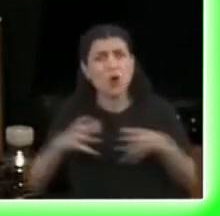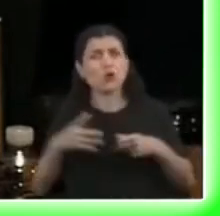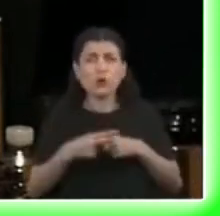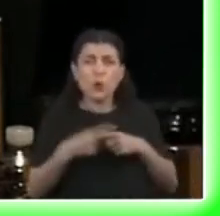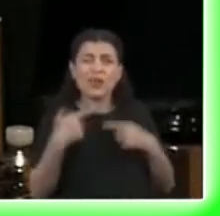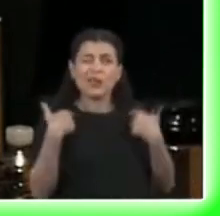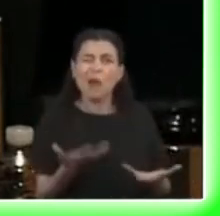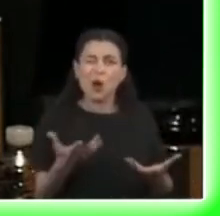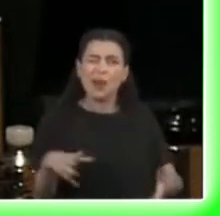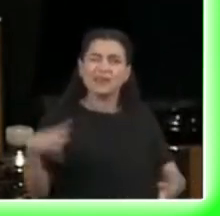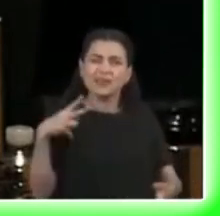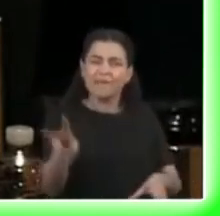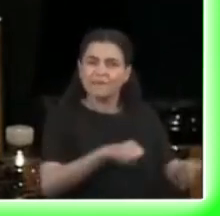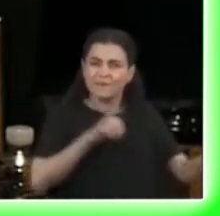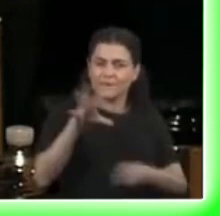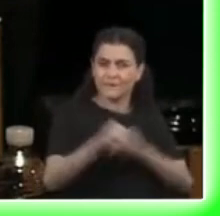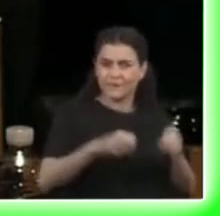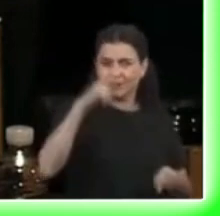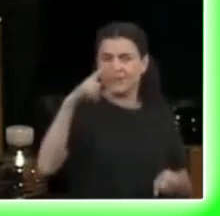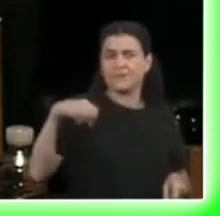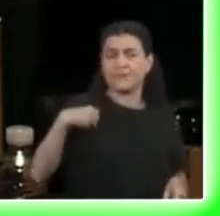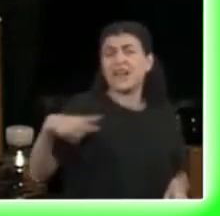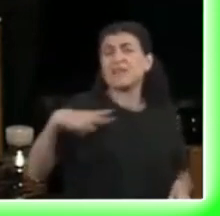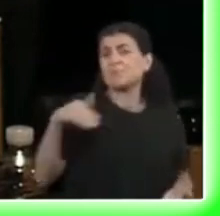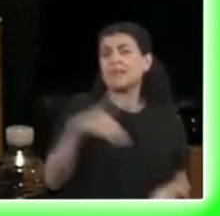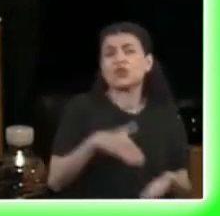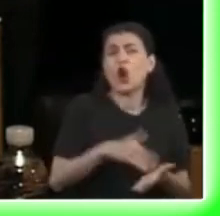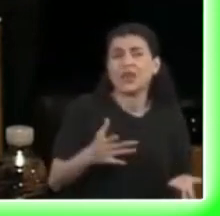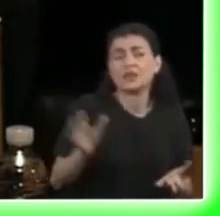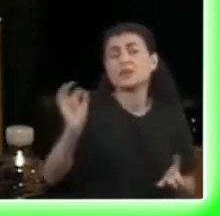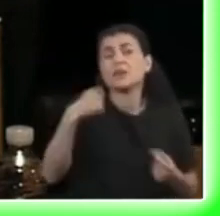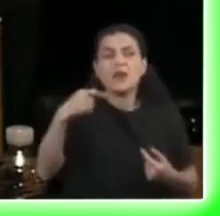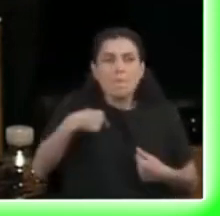ricos. O los familiares.